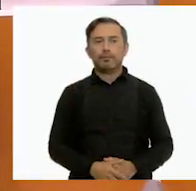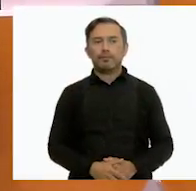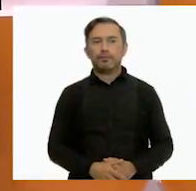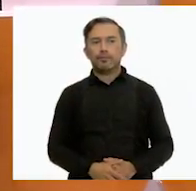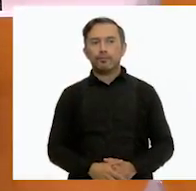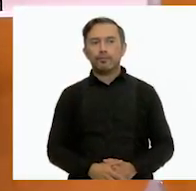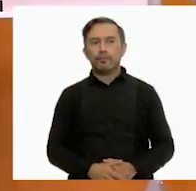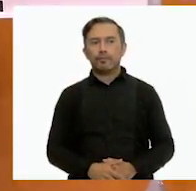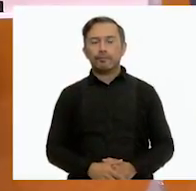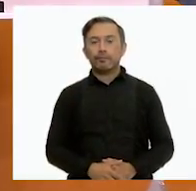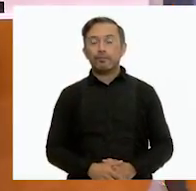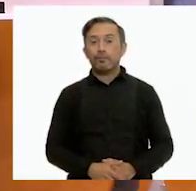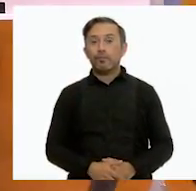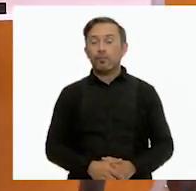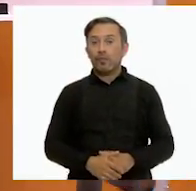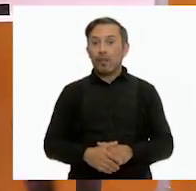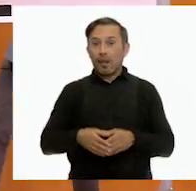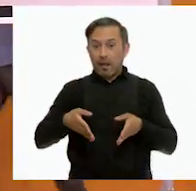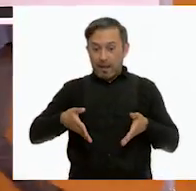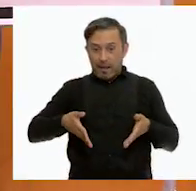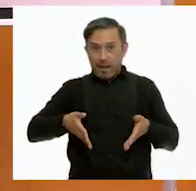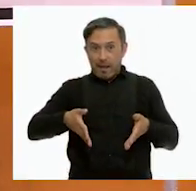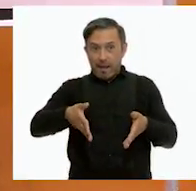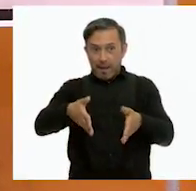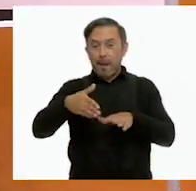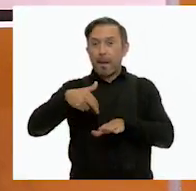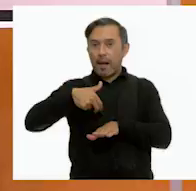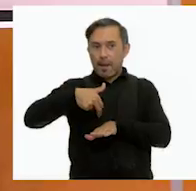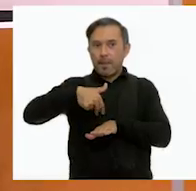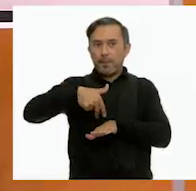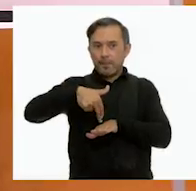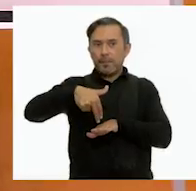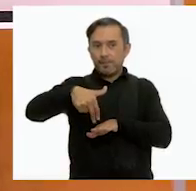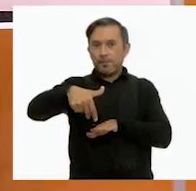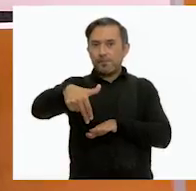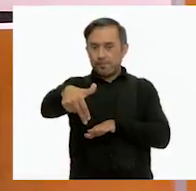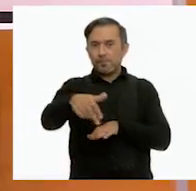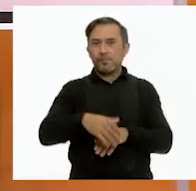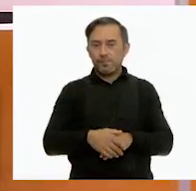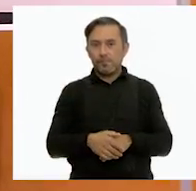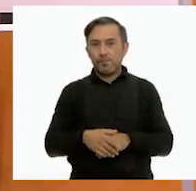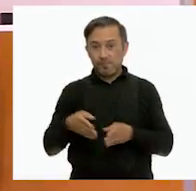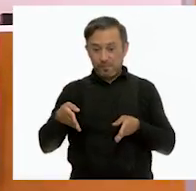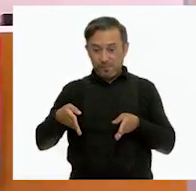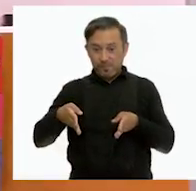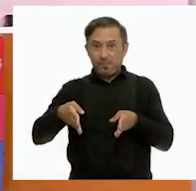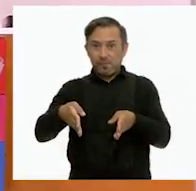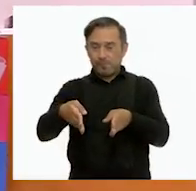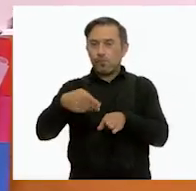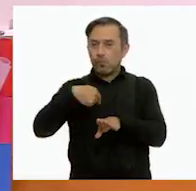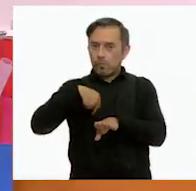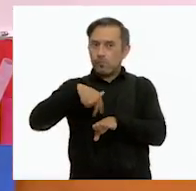Camino sobre la banqueta. Camino sobre la banqueta.